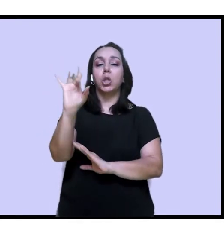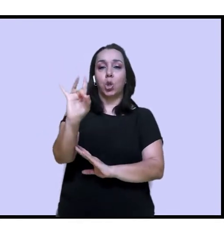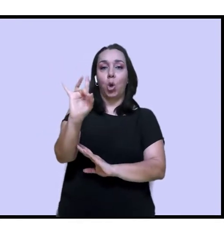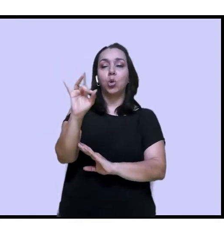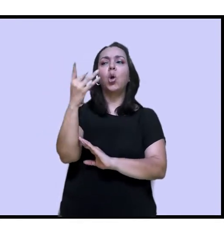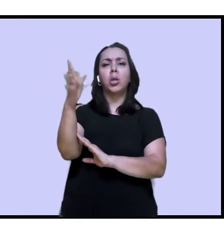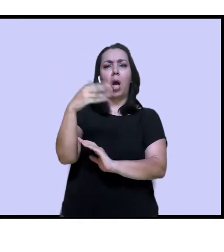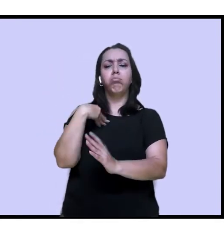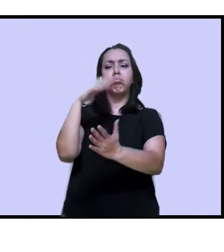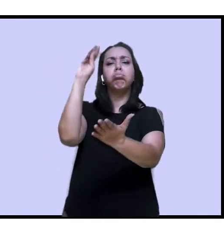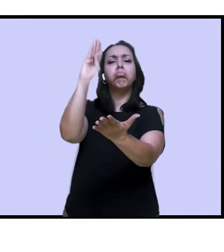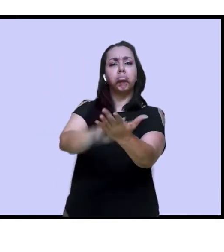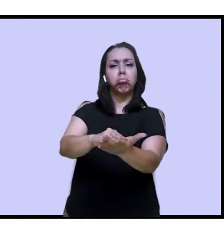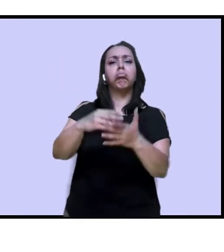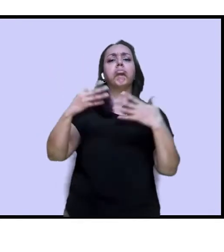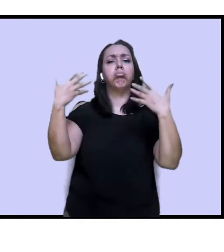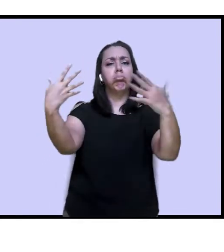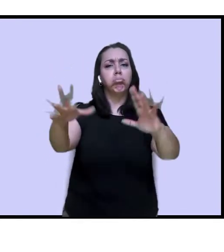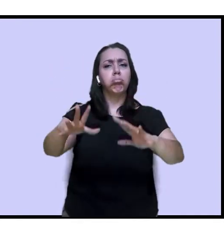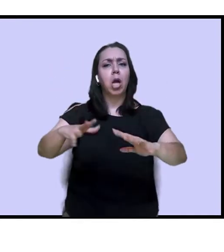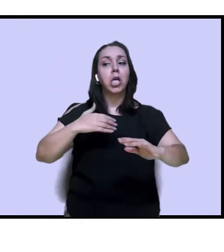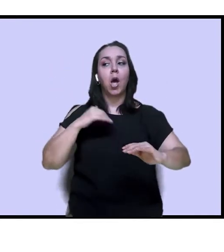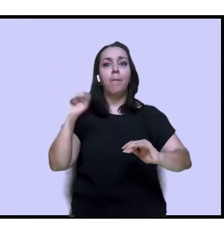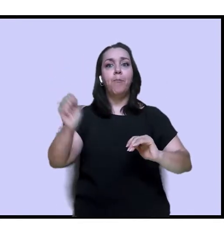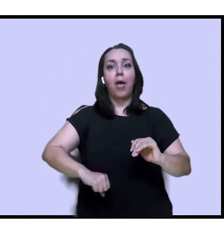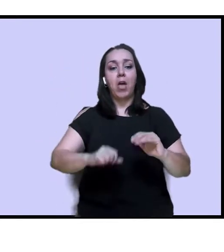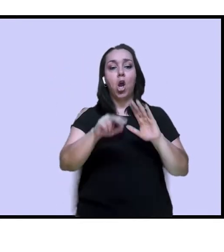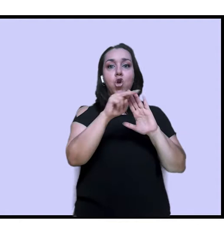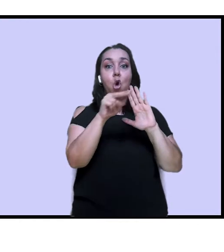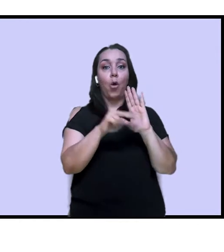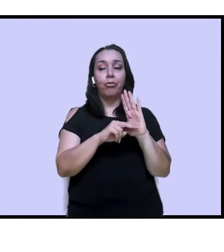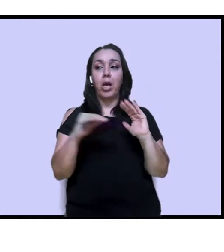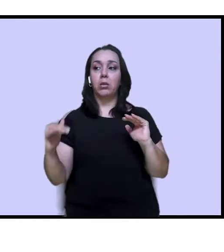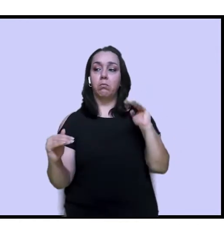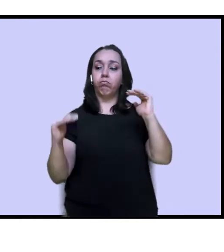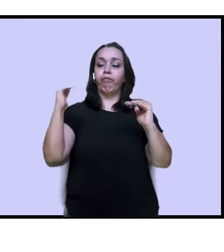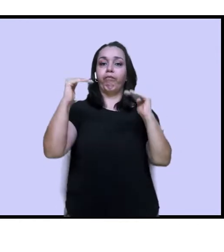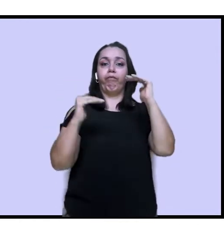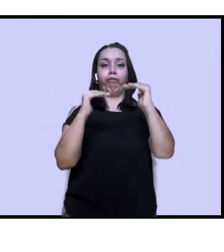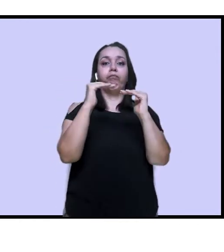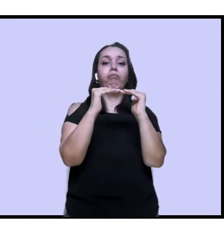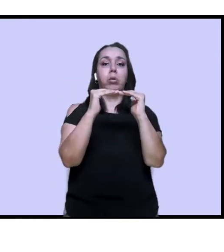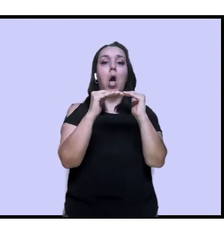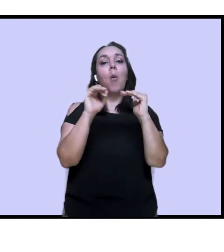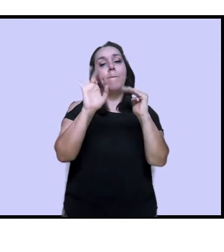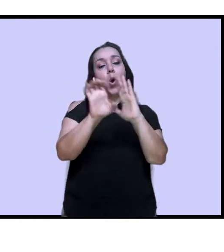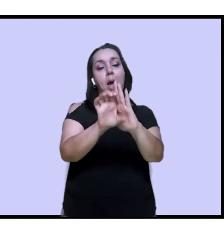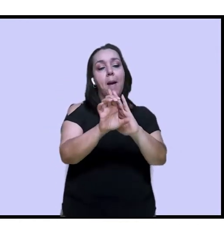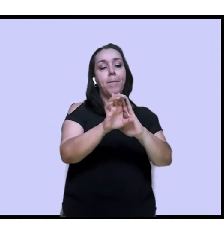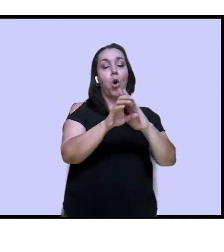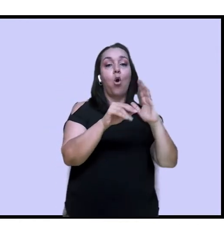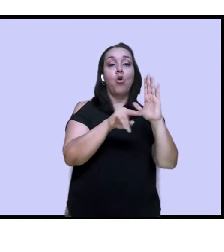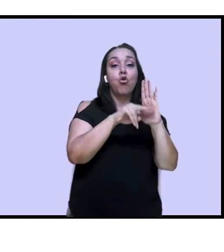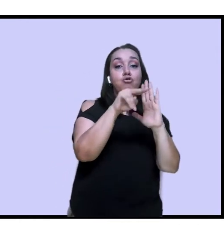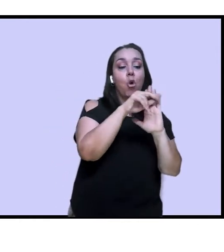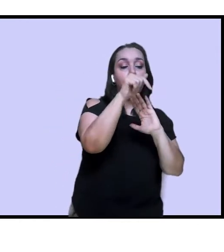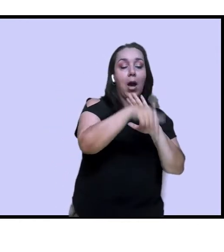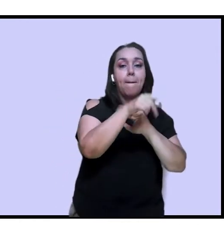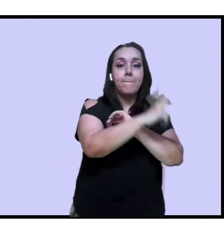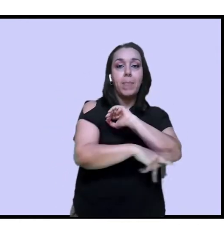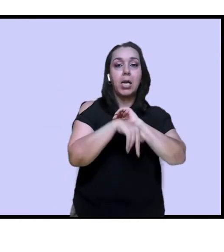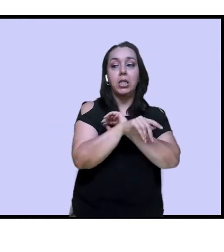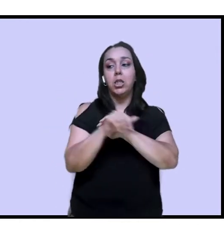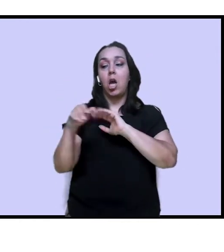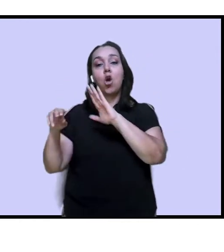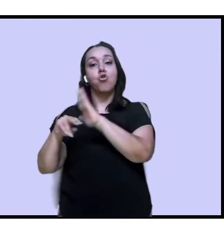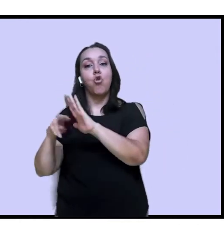DDC-2280-08-2018. Además, es posible convalidar notas y certificados de estudios realizados en el extranjero, de